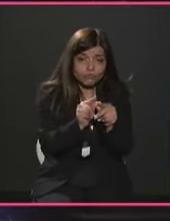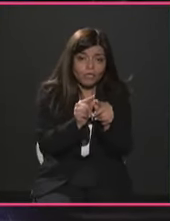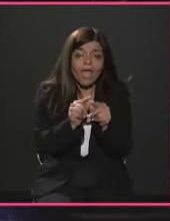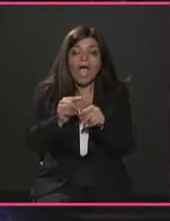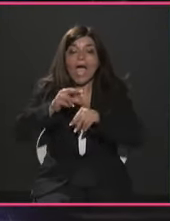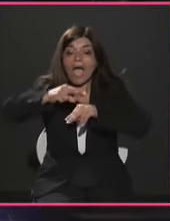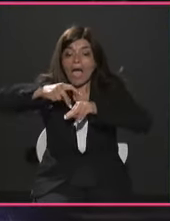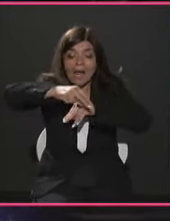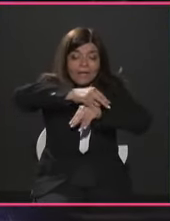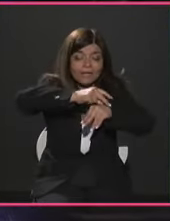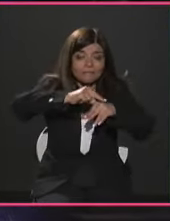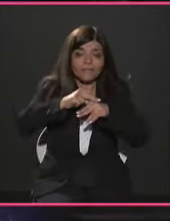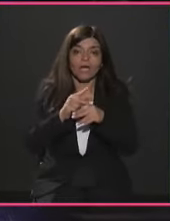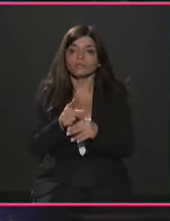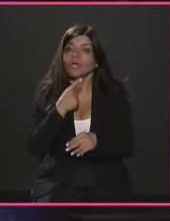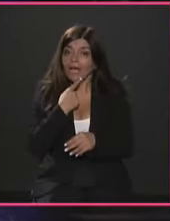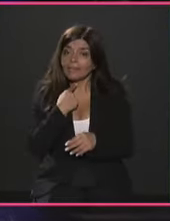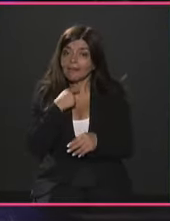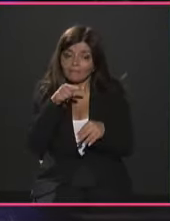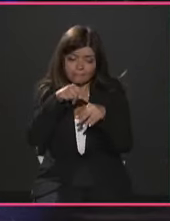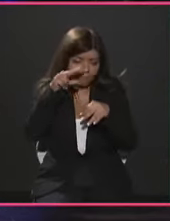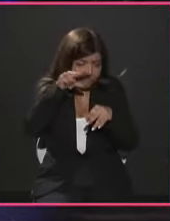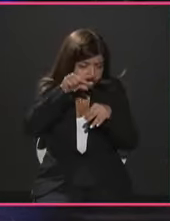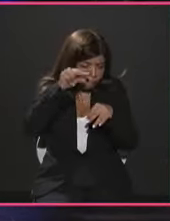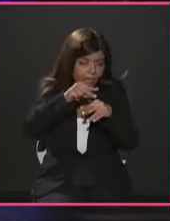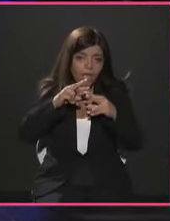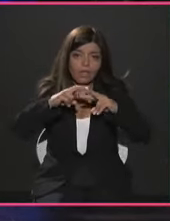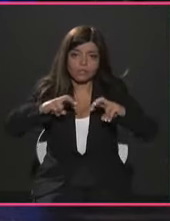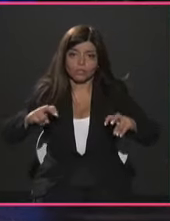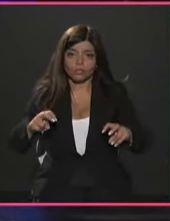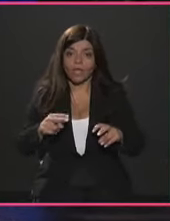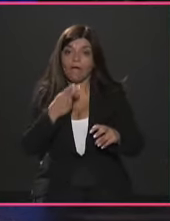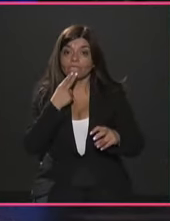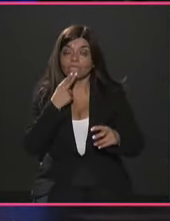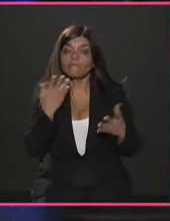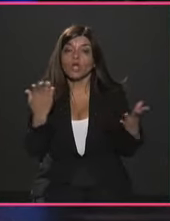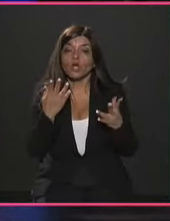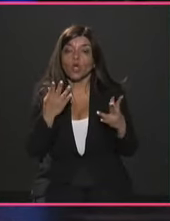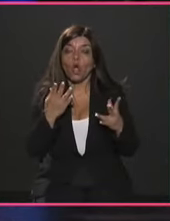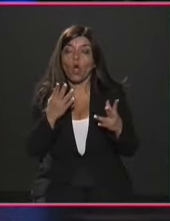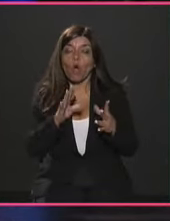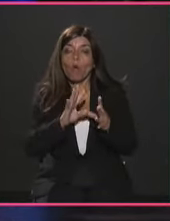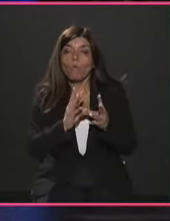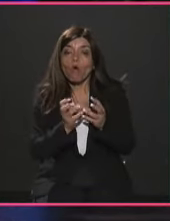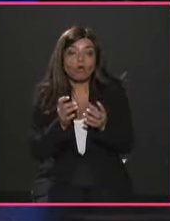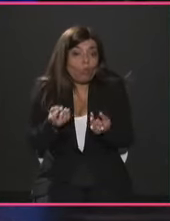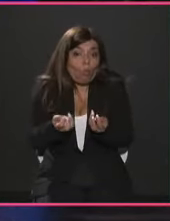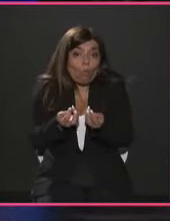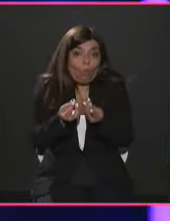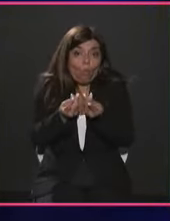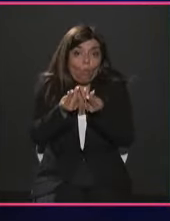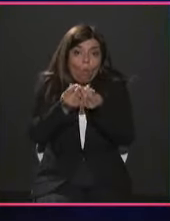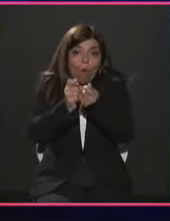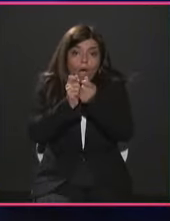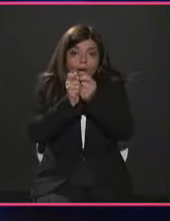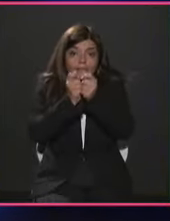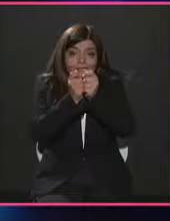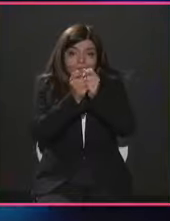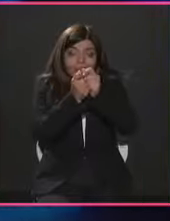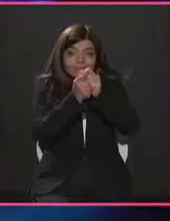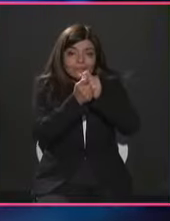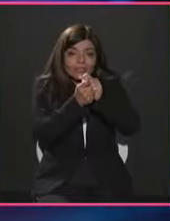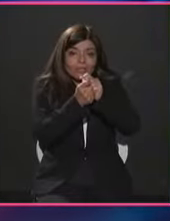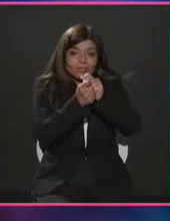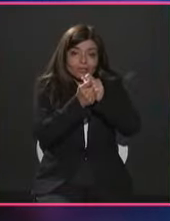cianobacterias son super interesantes porque de hecho viven a través de la fotosíntesis igual que las plantas es decir que están utilizando el